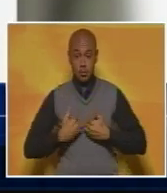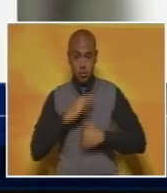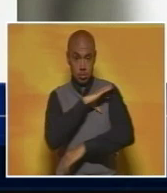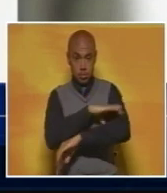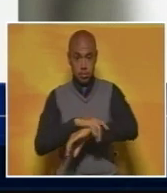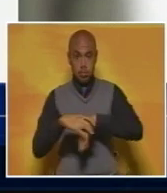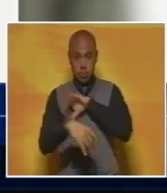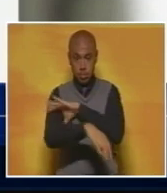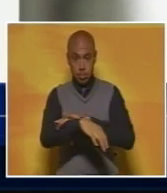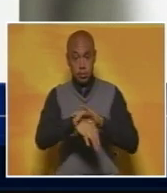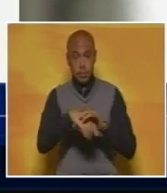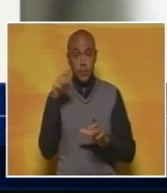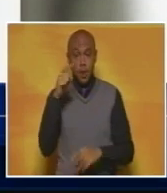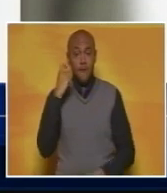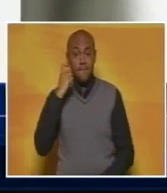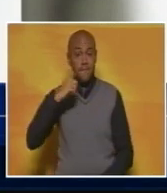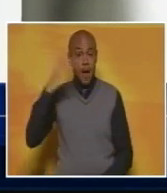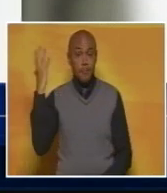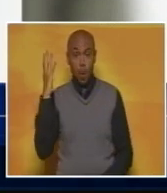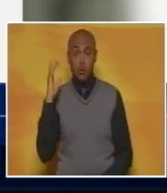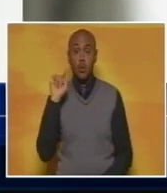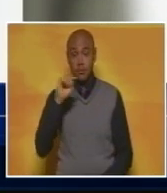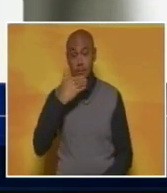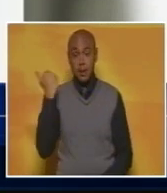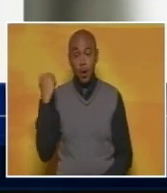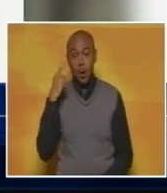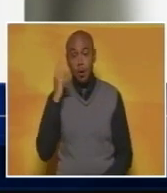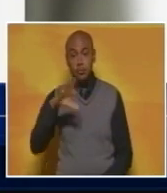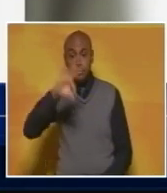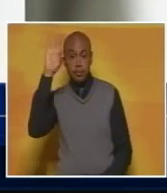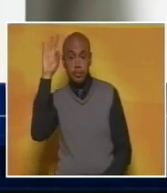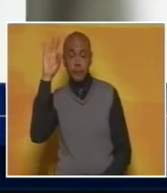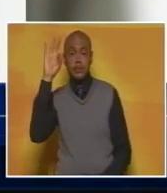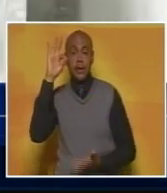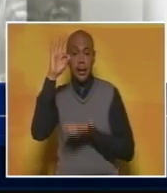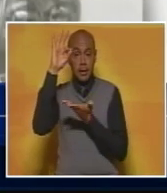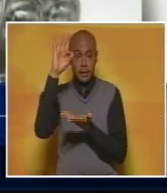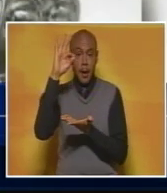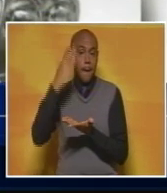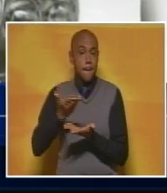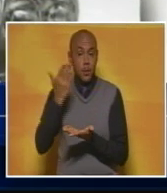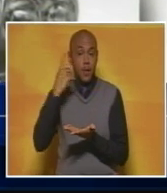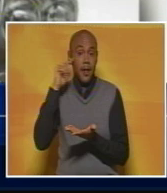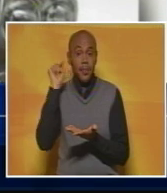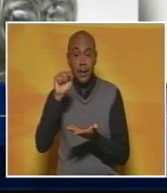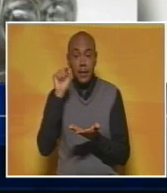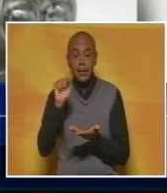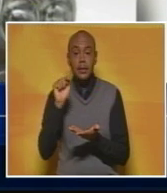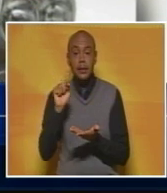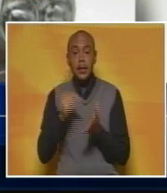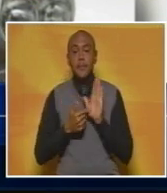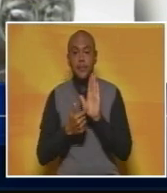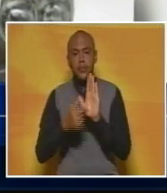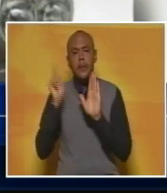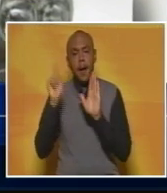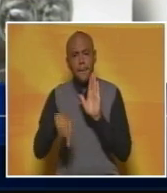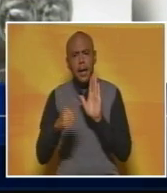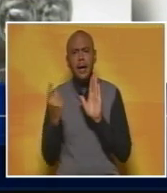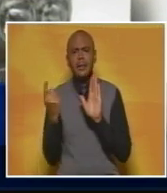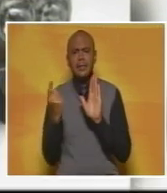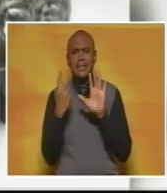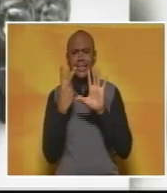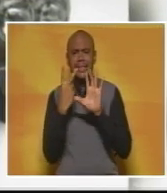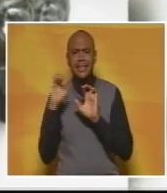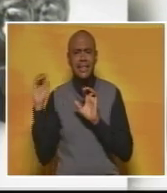de los más famosos de la historia y por eso fue la principal atracción del evento, donde se ofrecieron unas